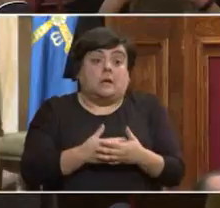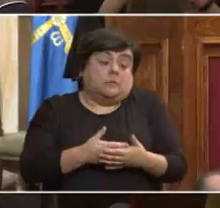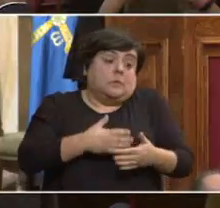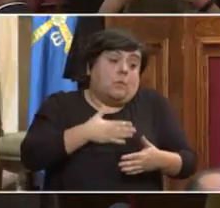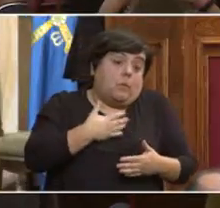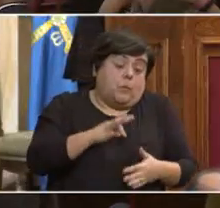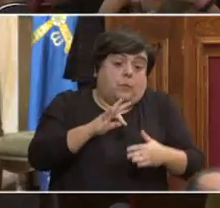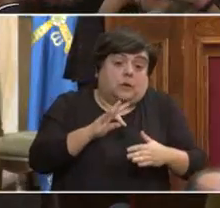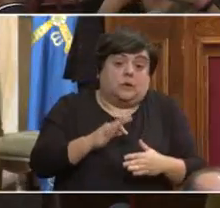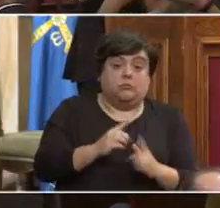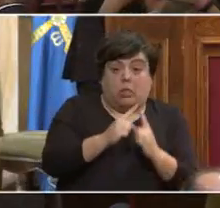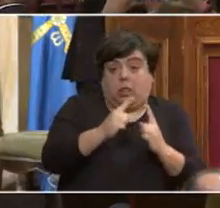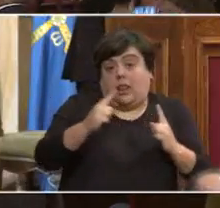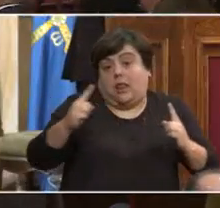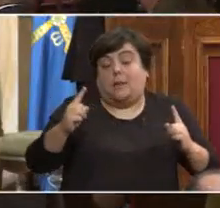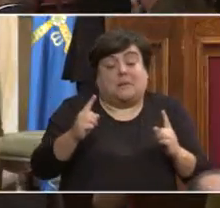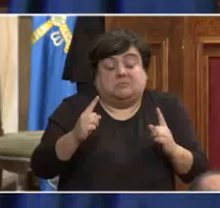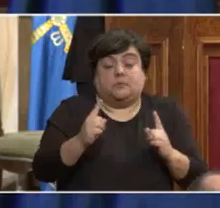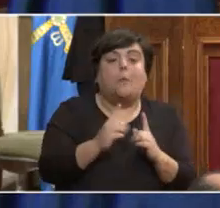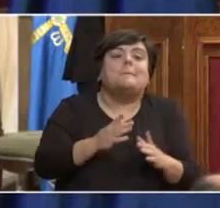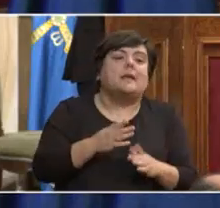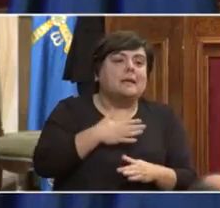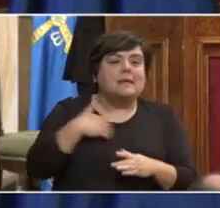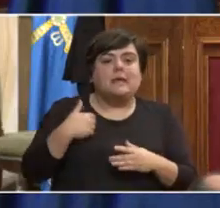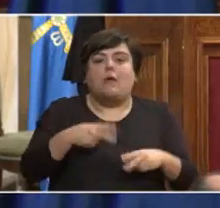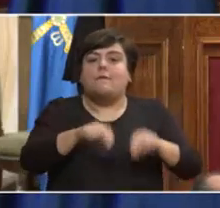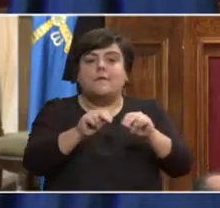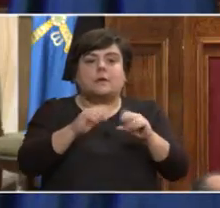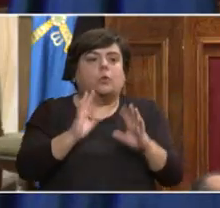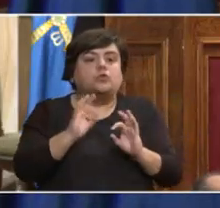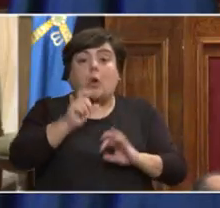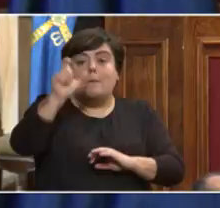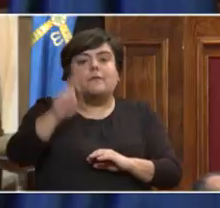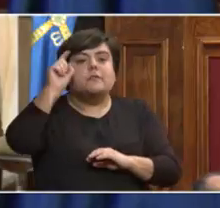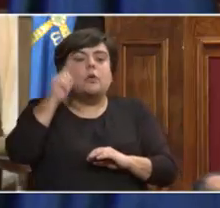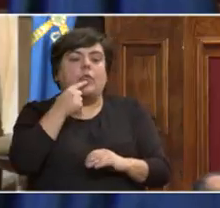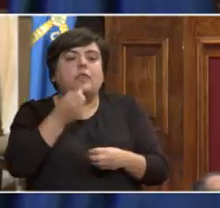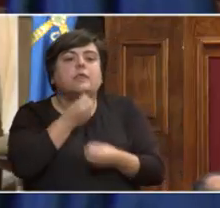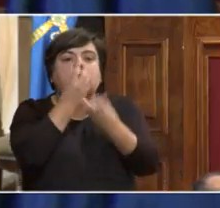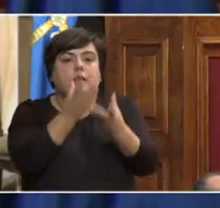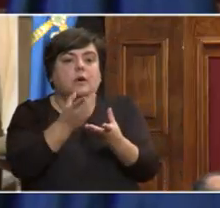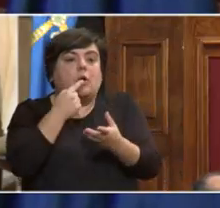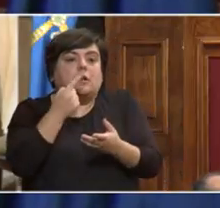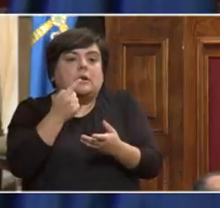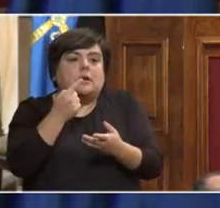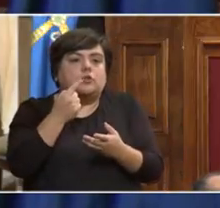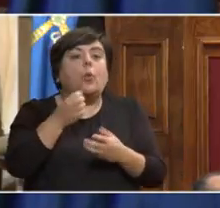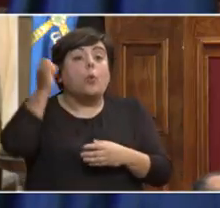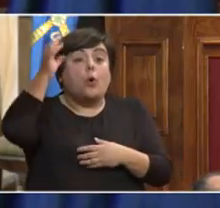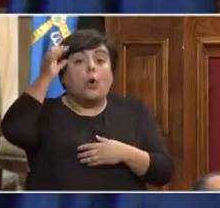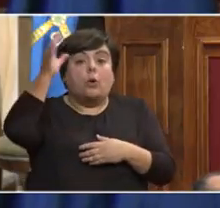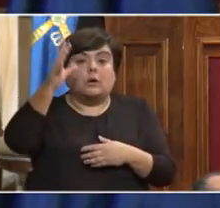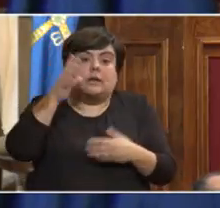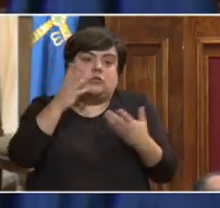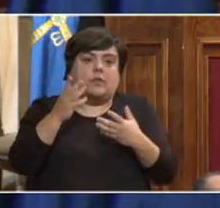Podríamos extendernos más, pero prefiero cerrar con lo que el propio Johann Sebastian Mastropiero declaró cuando, en un congreso de